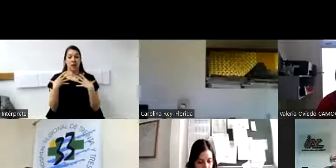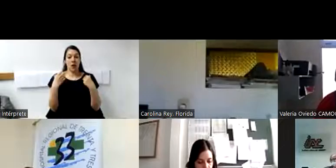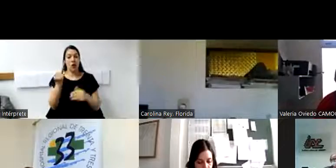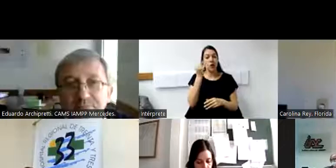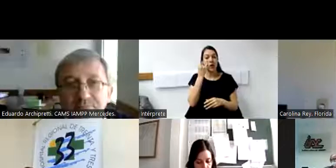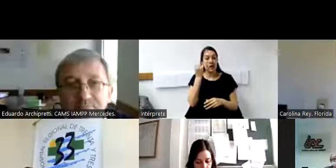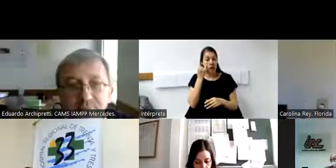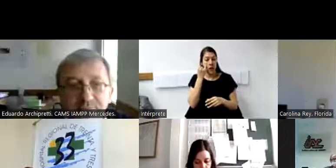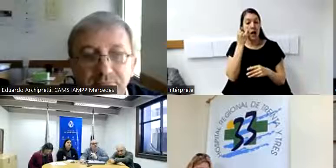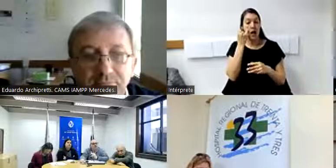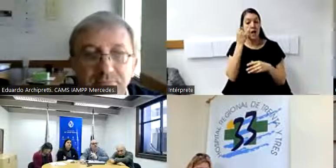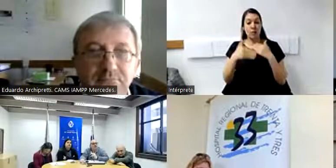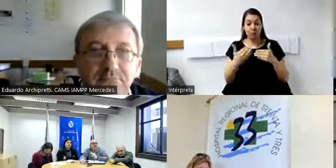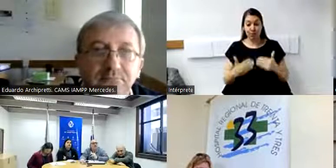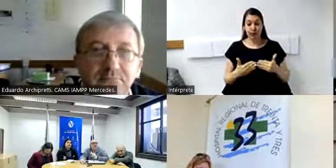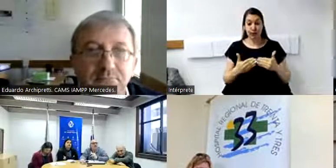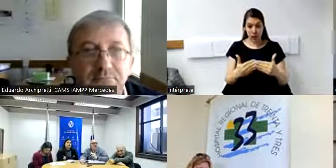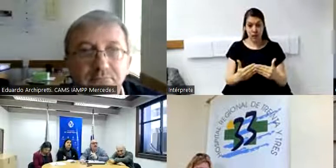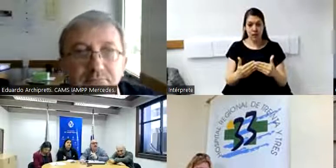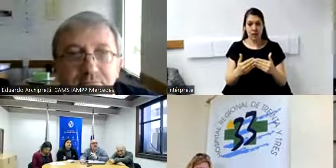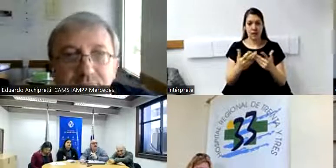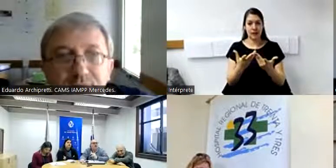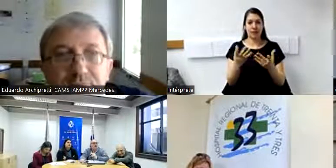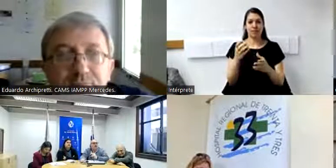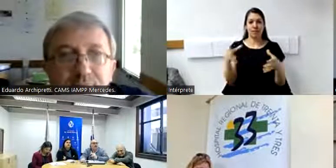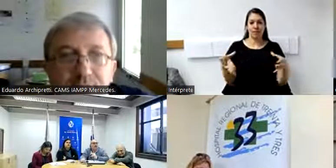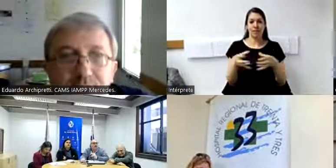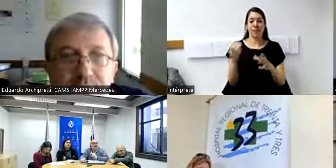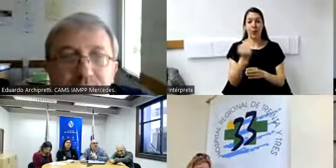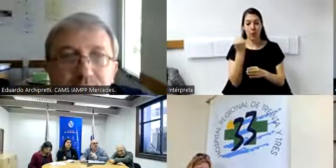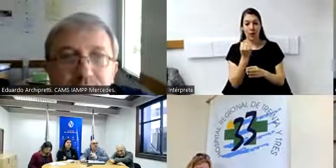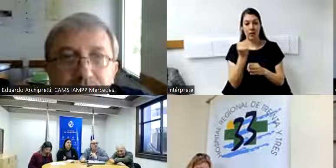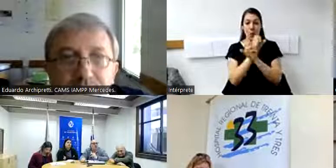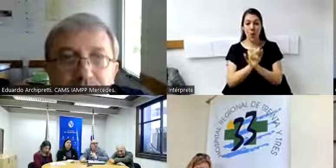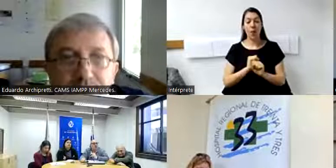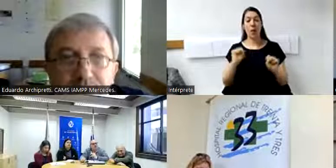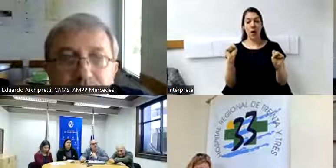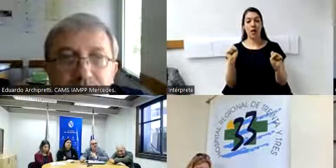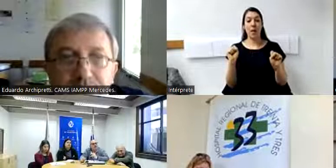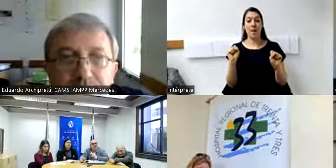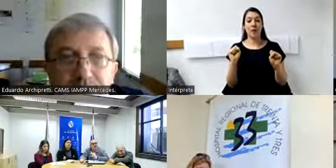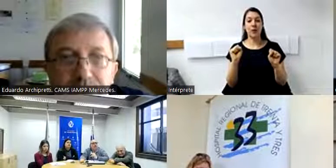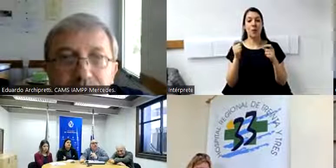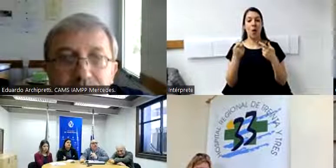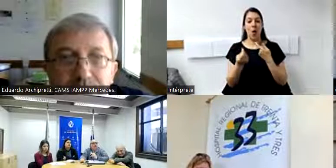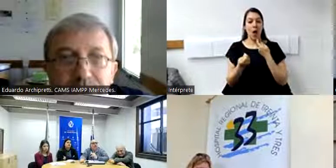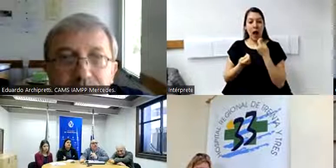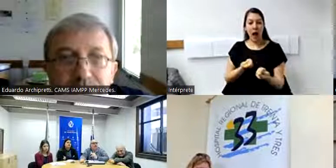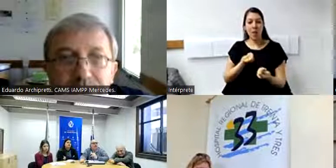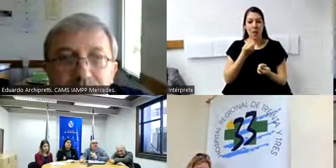equipos de salud de primera atención, como para poder aportar nuestro